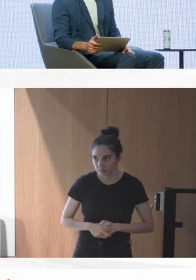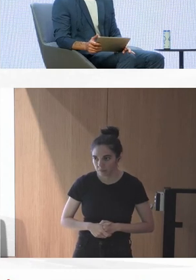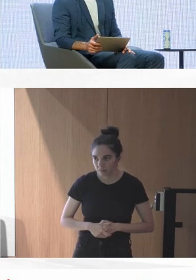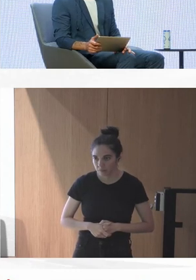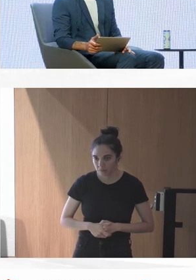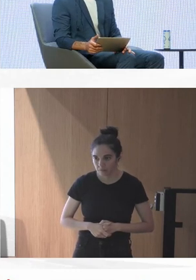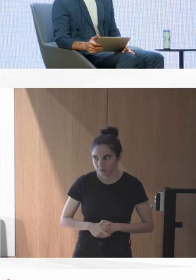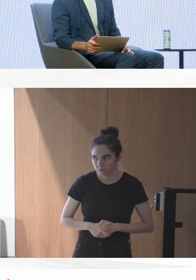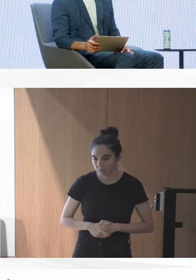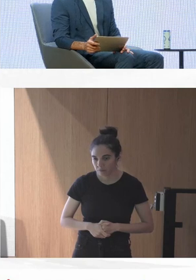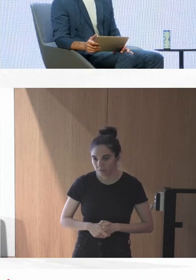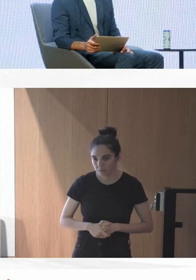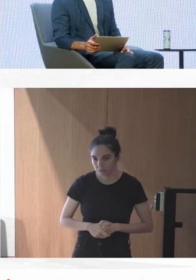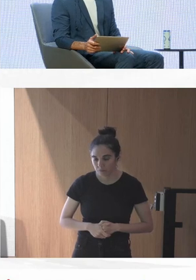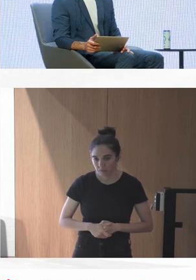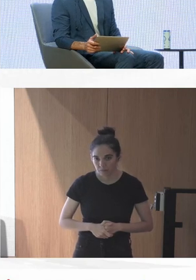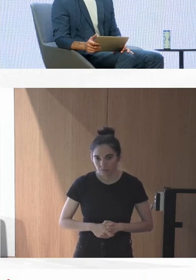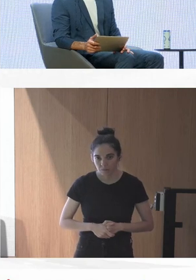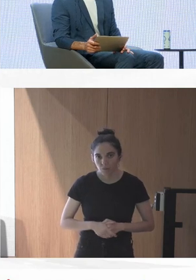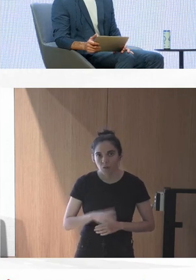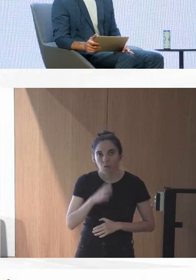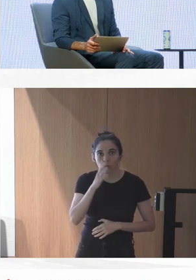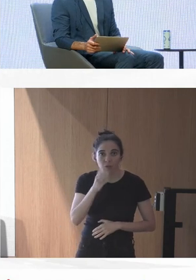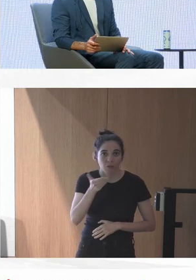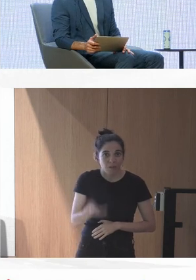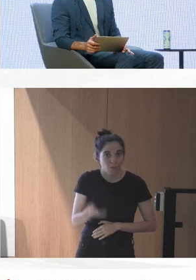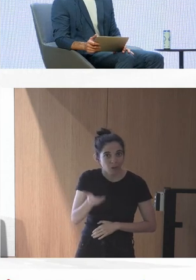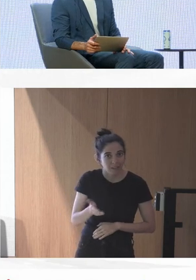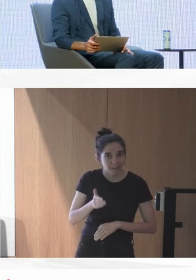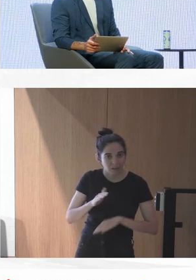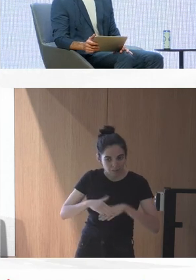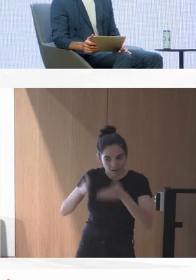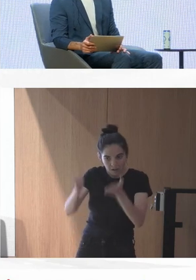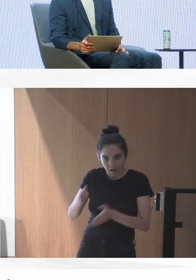es muy importante que el, bueno, sobre todo para el acusado,